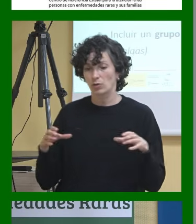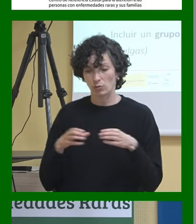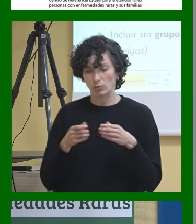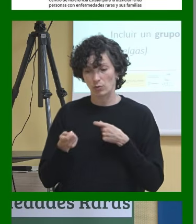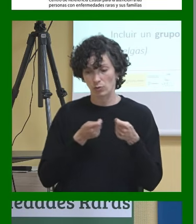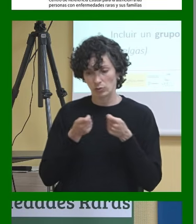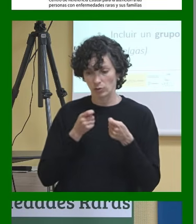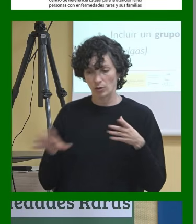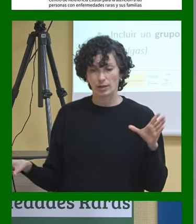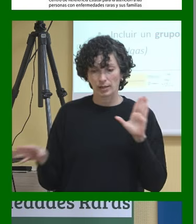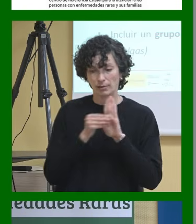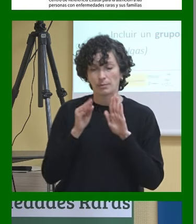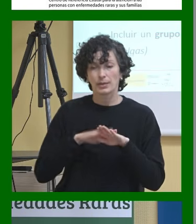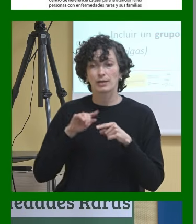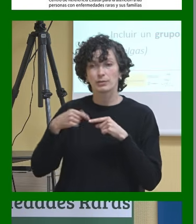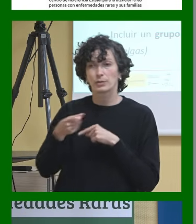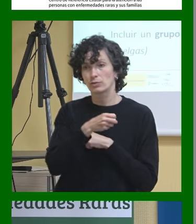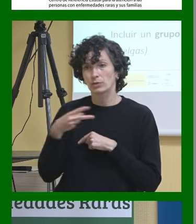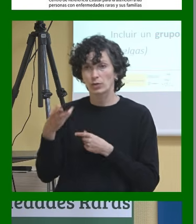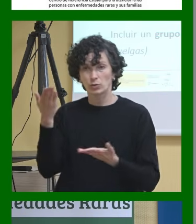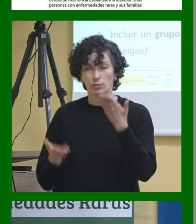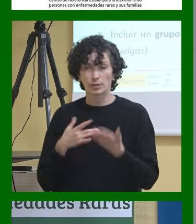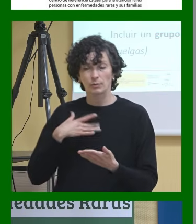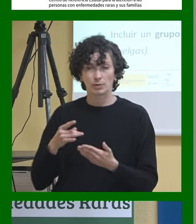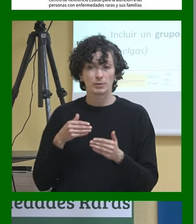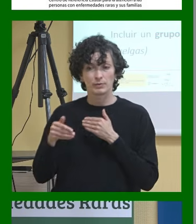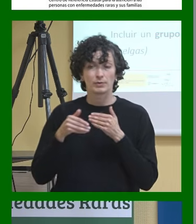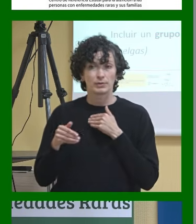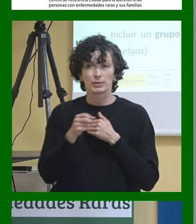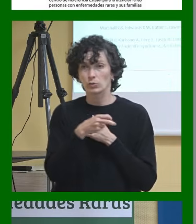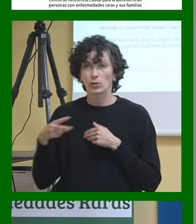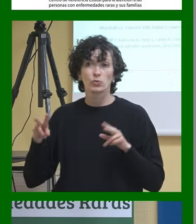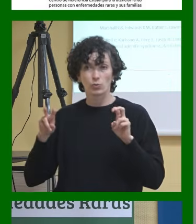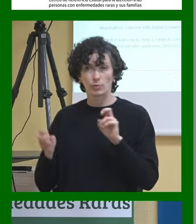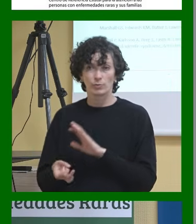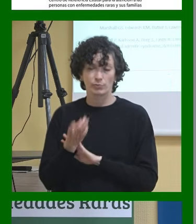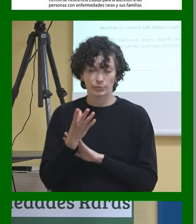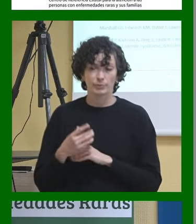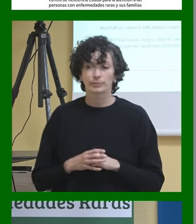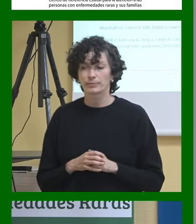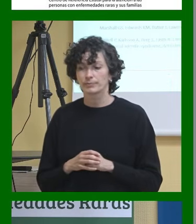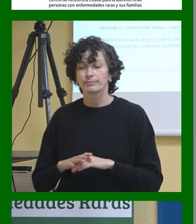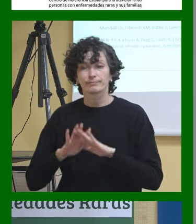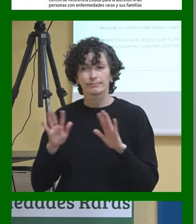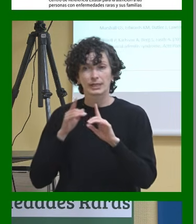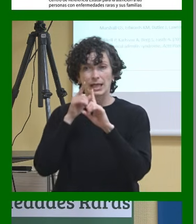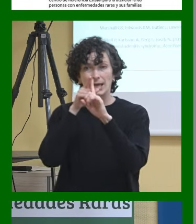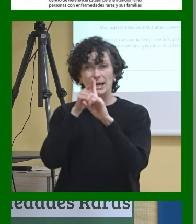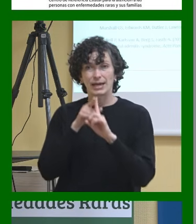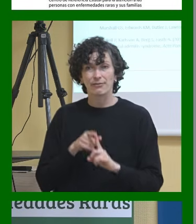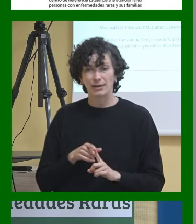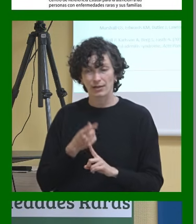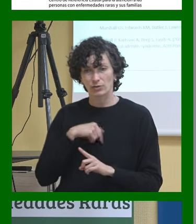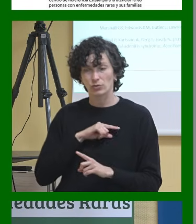para poder comparar los resultados, y próximamente tendremos nuevos resultados. Y estas son las referencias que